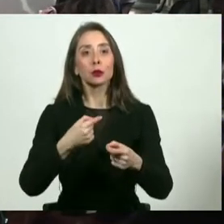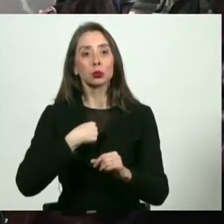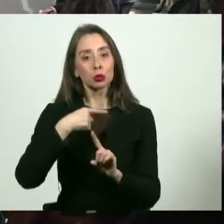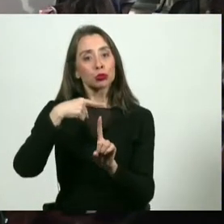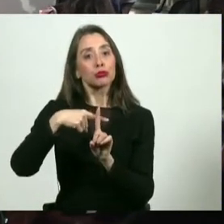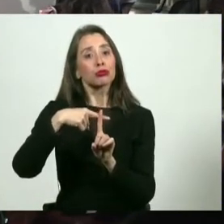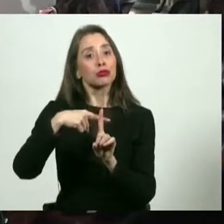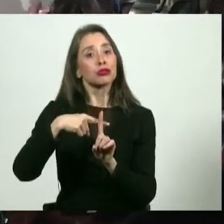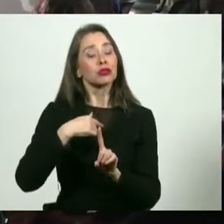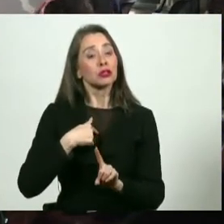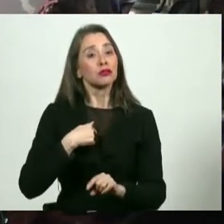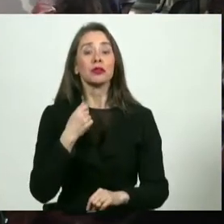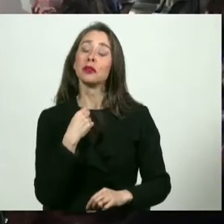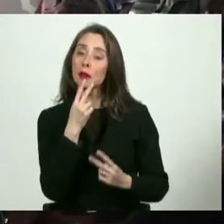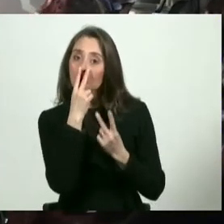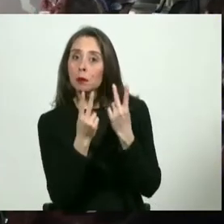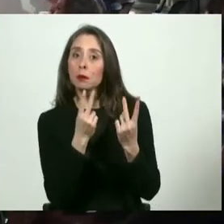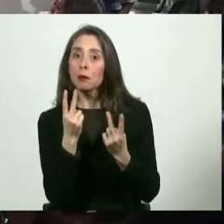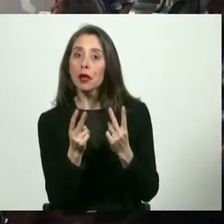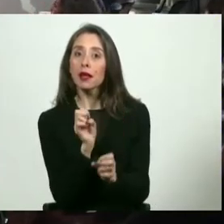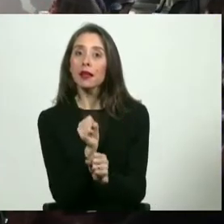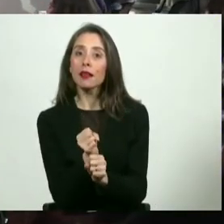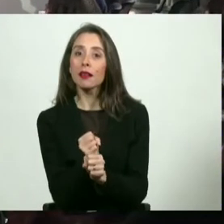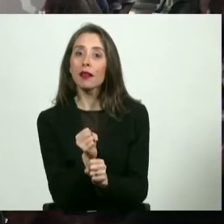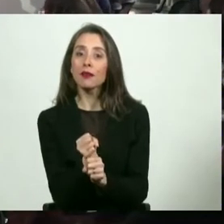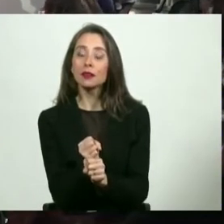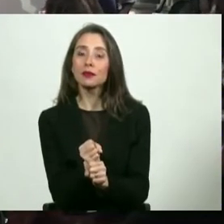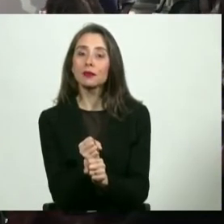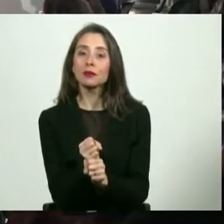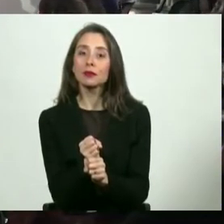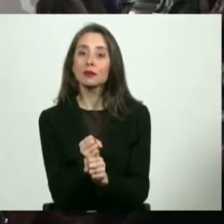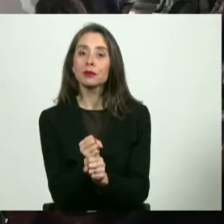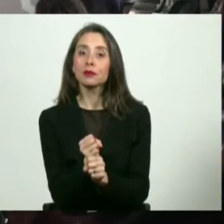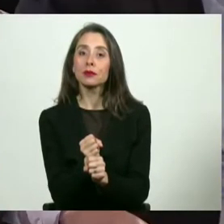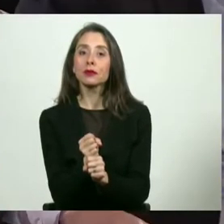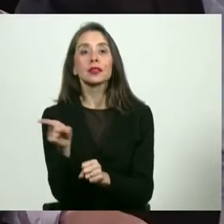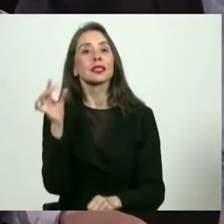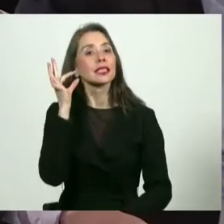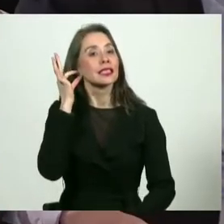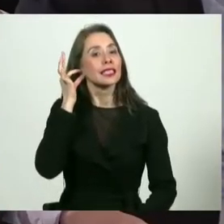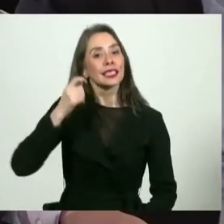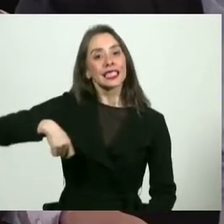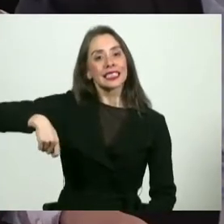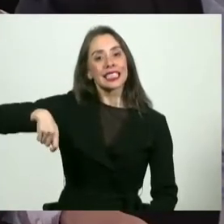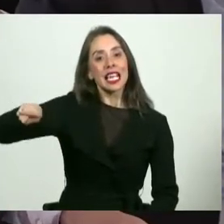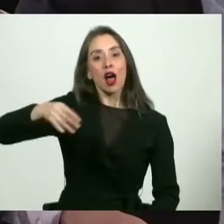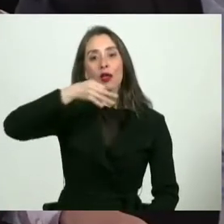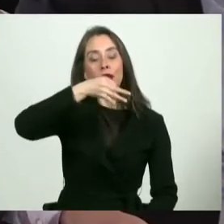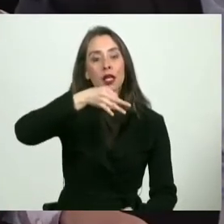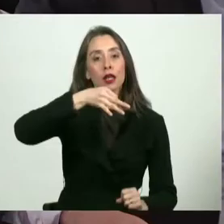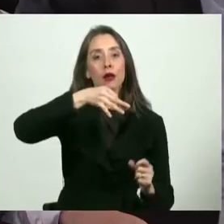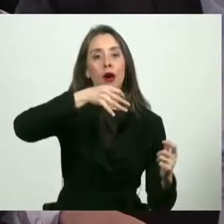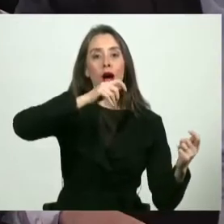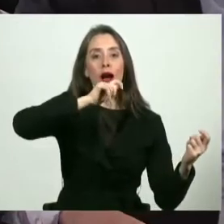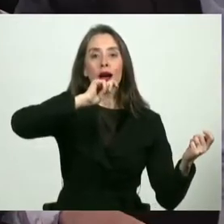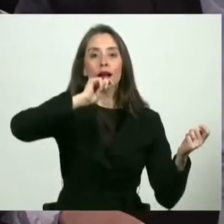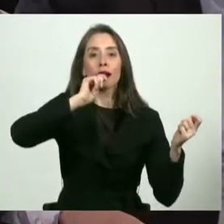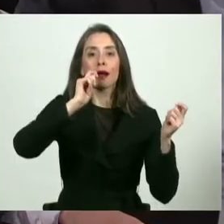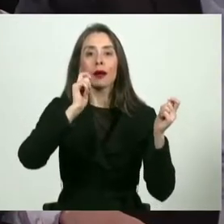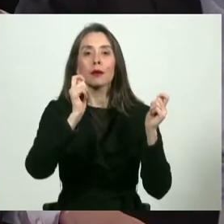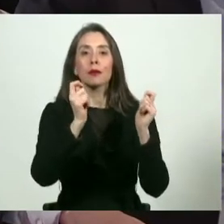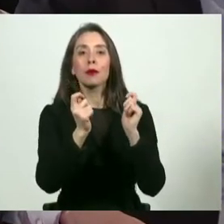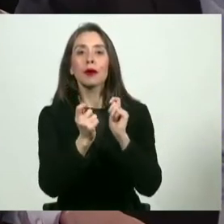optimista, ¿eh? Y yo veo que el trabajo, como dice la senadora, ha ido cambiando también